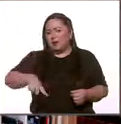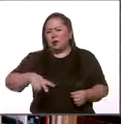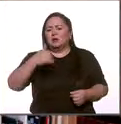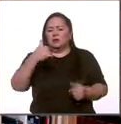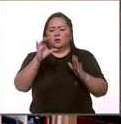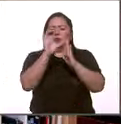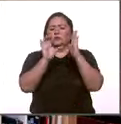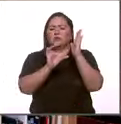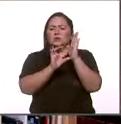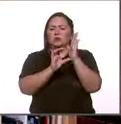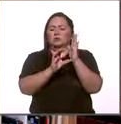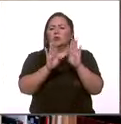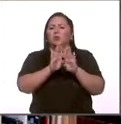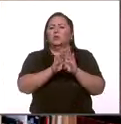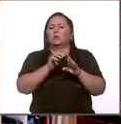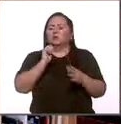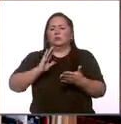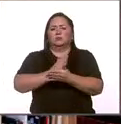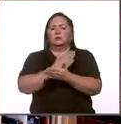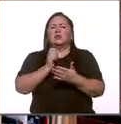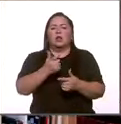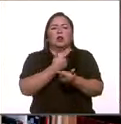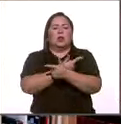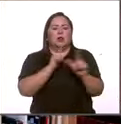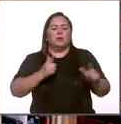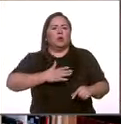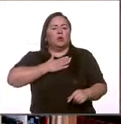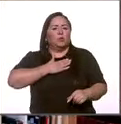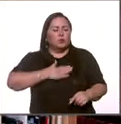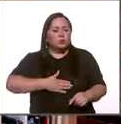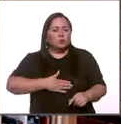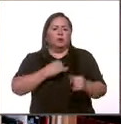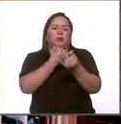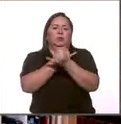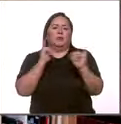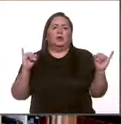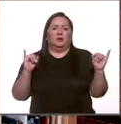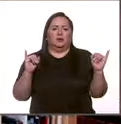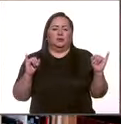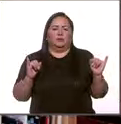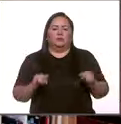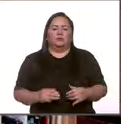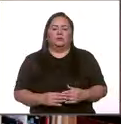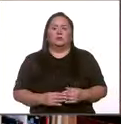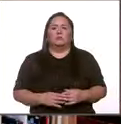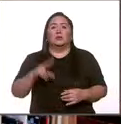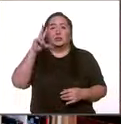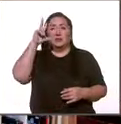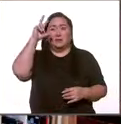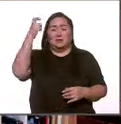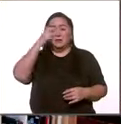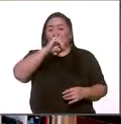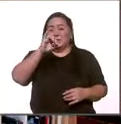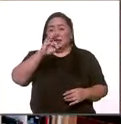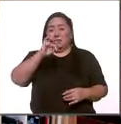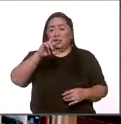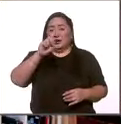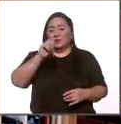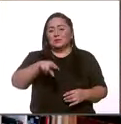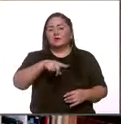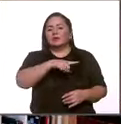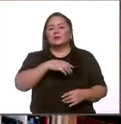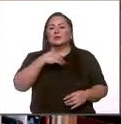constitución como una república libre, soberana e independiente. El sueño de Jefferson de